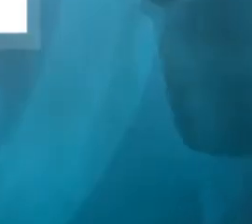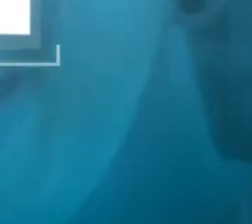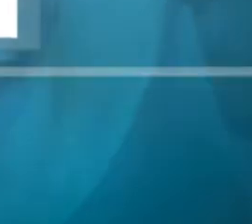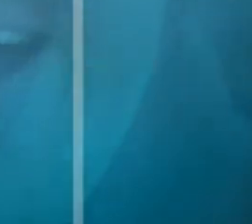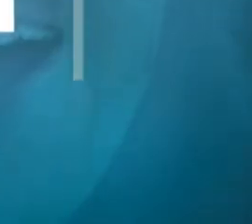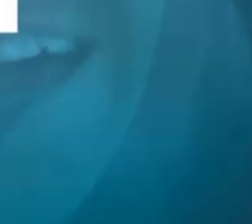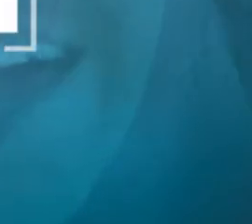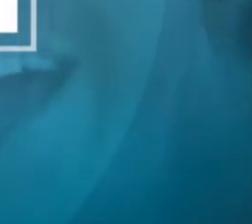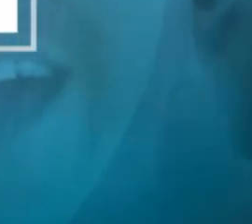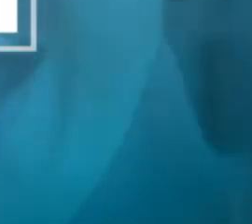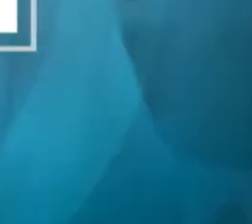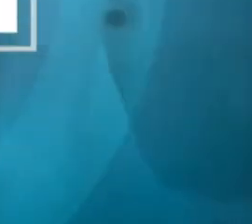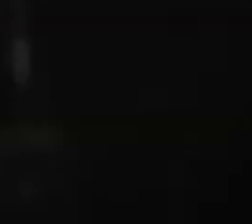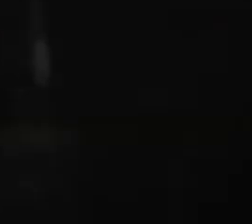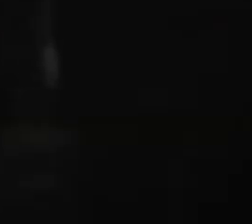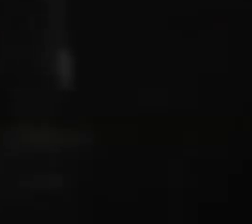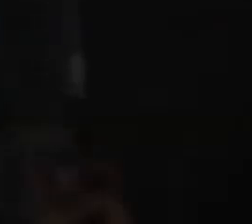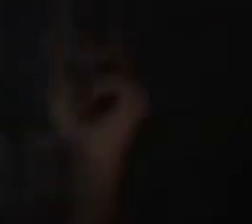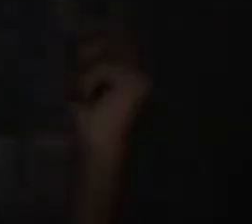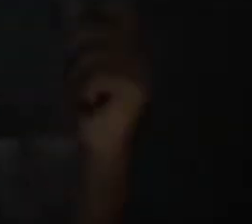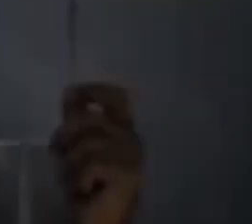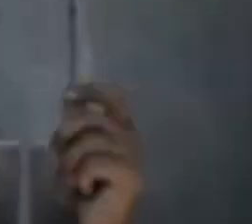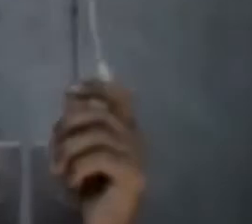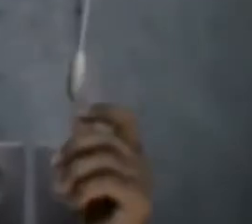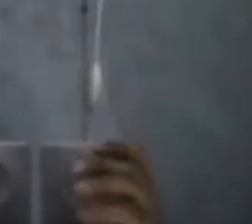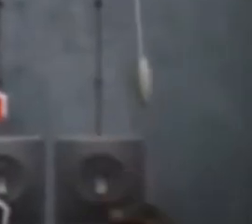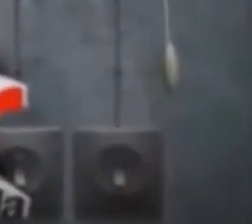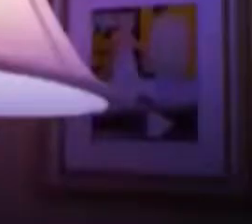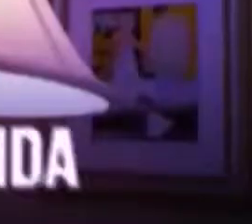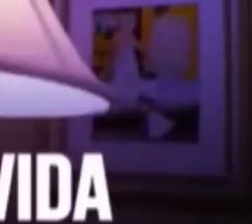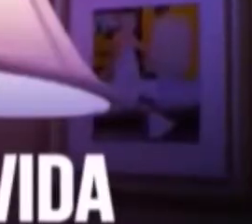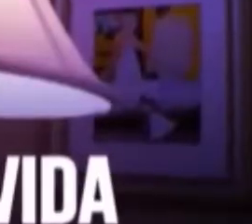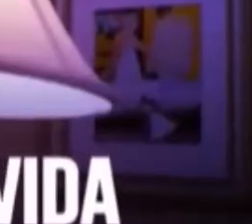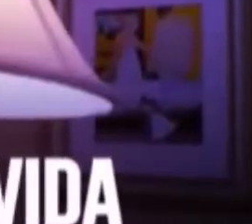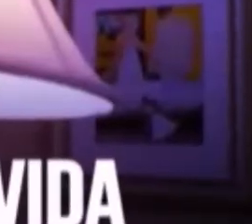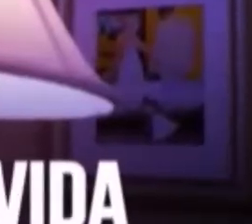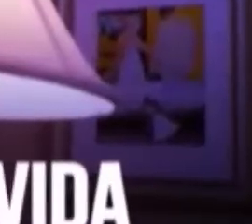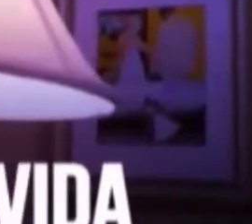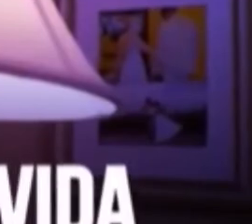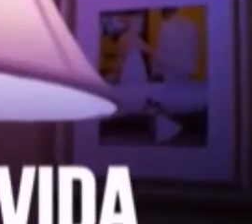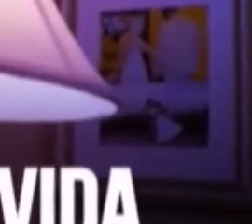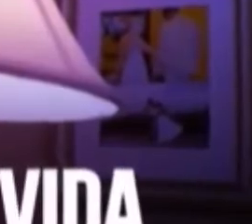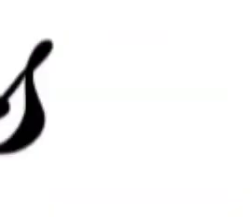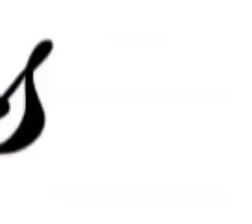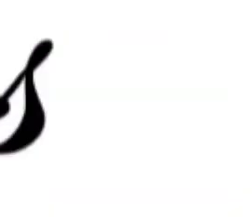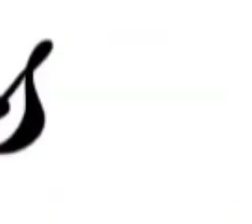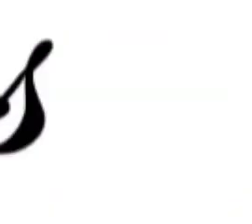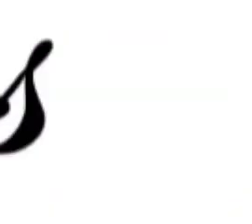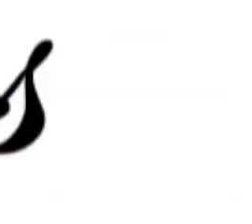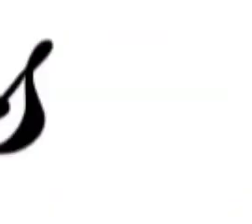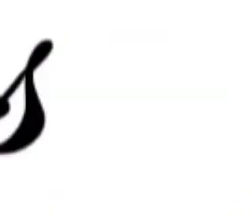Visita chrome.com.co. Electrofer, ilumina tu vida.